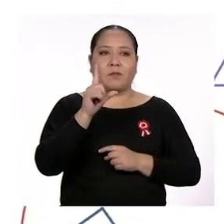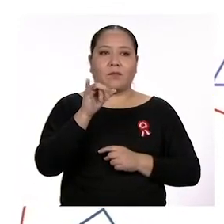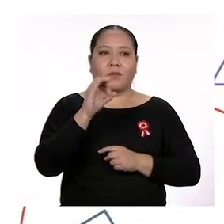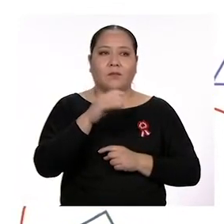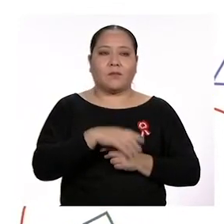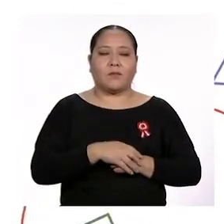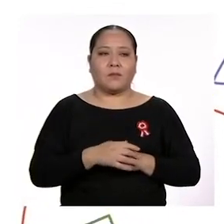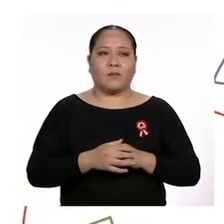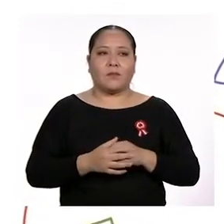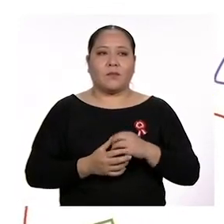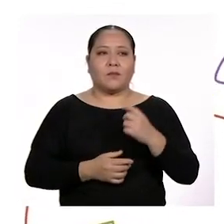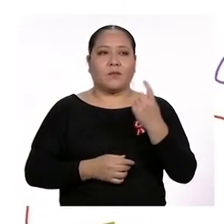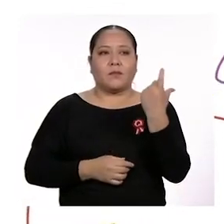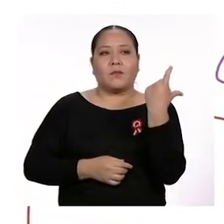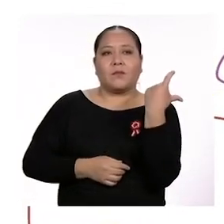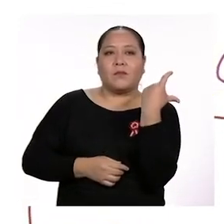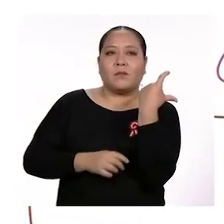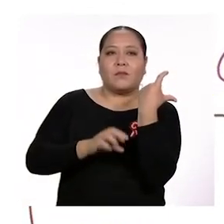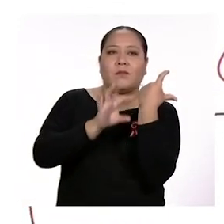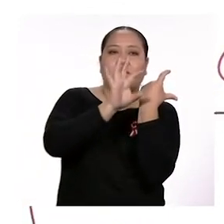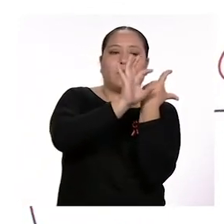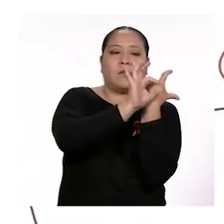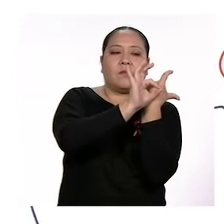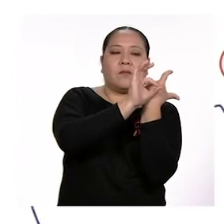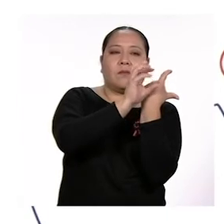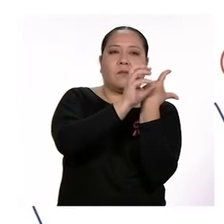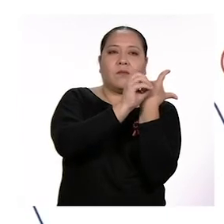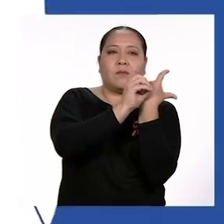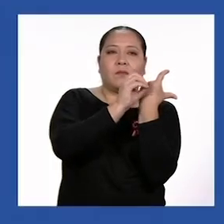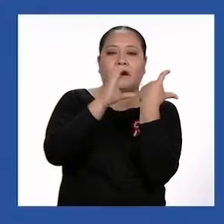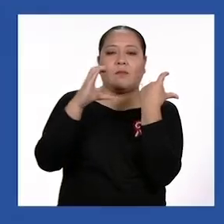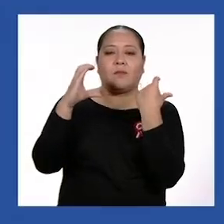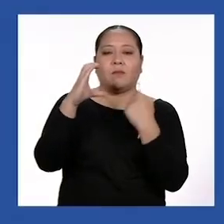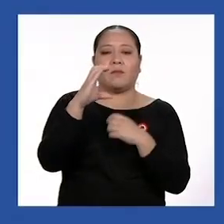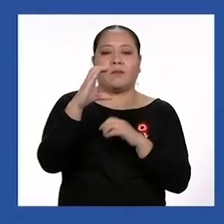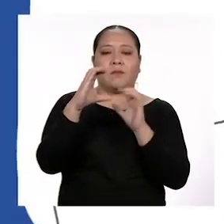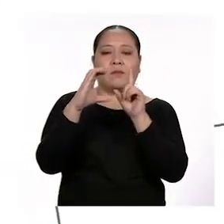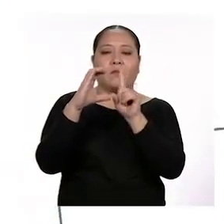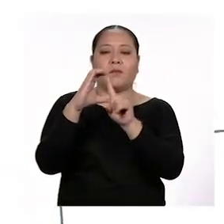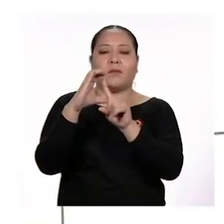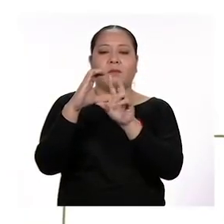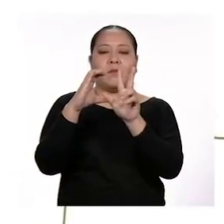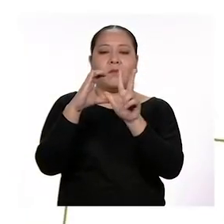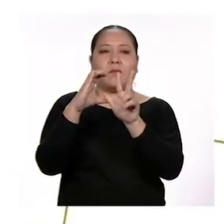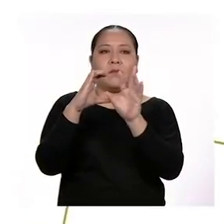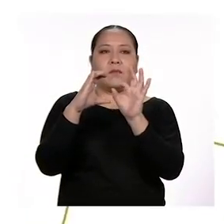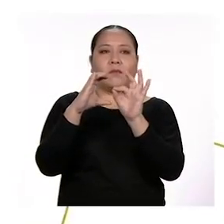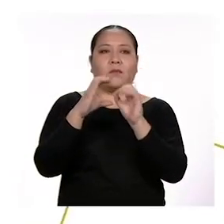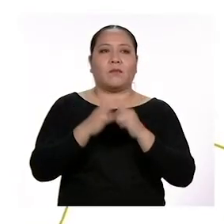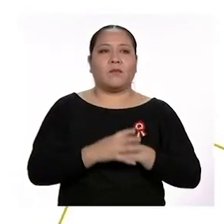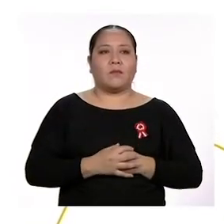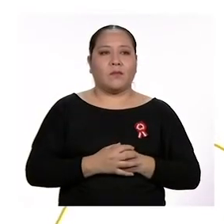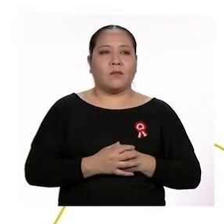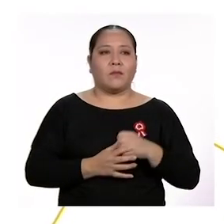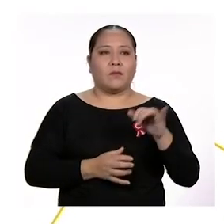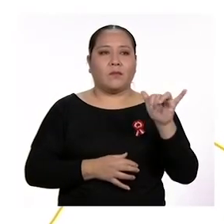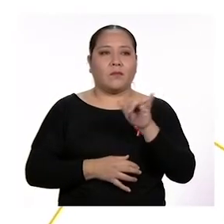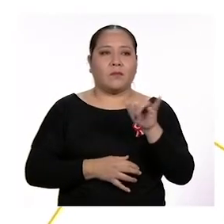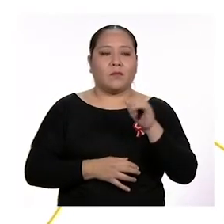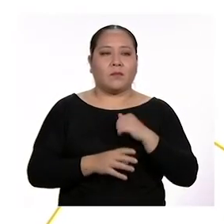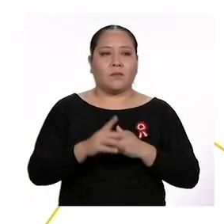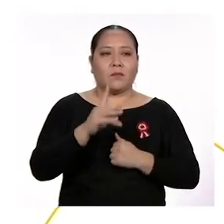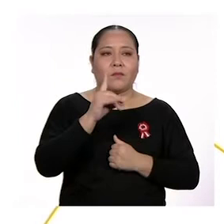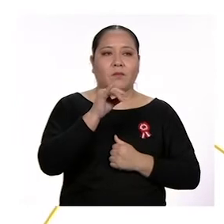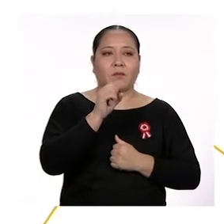intervalo abierto en 90 y cerrado en 139. De la misma manera, con la presión